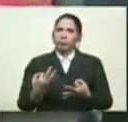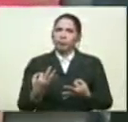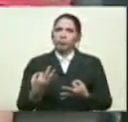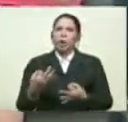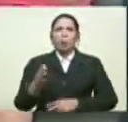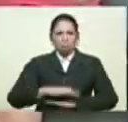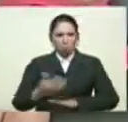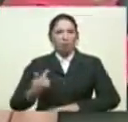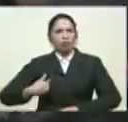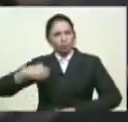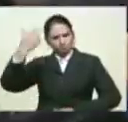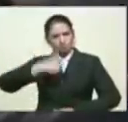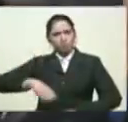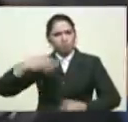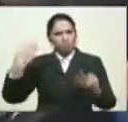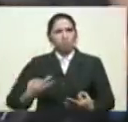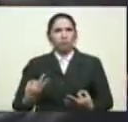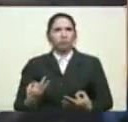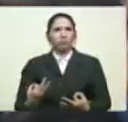moral,